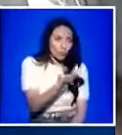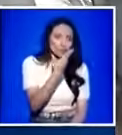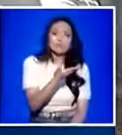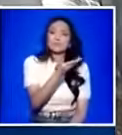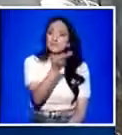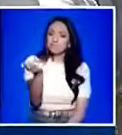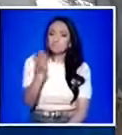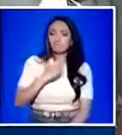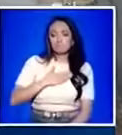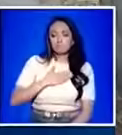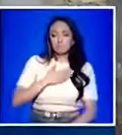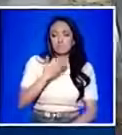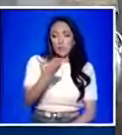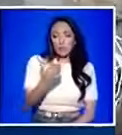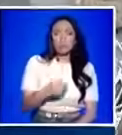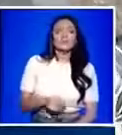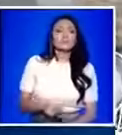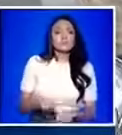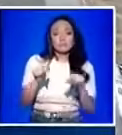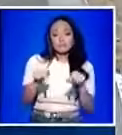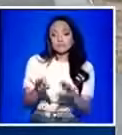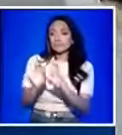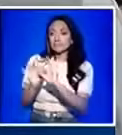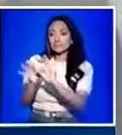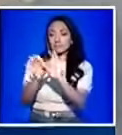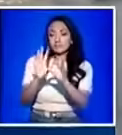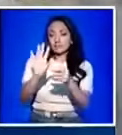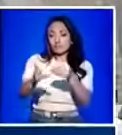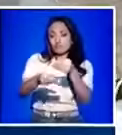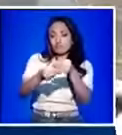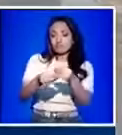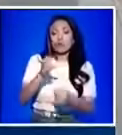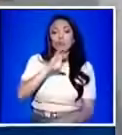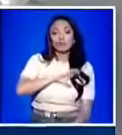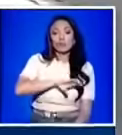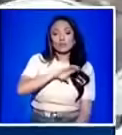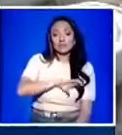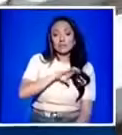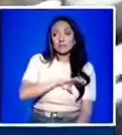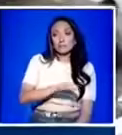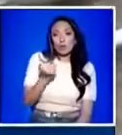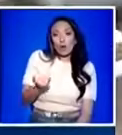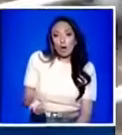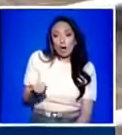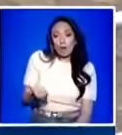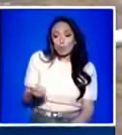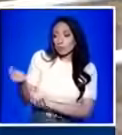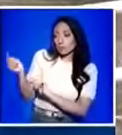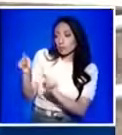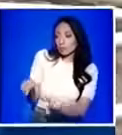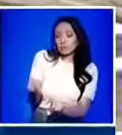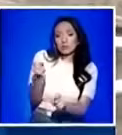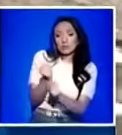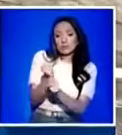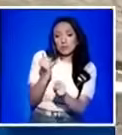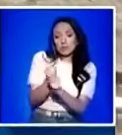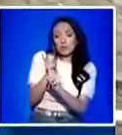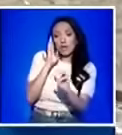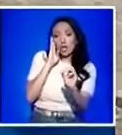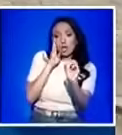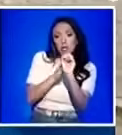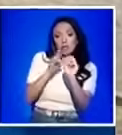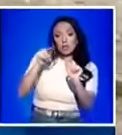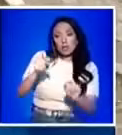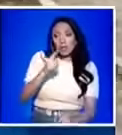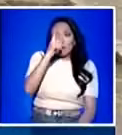los televidentes de Ecoavisa. Sí, comentarles que el municipio está en este momento con un gran objetivo, el año del